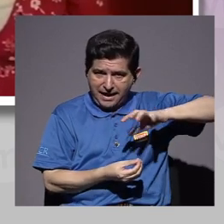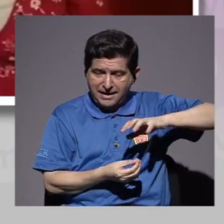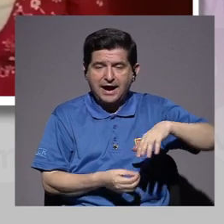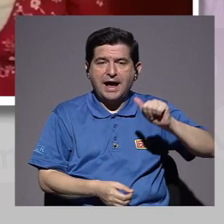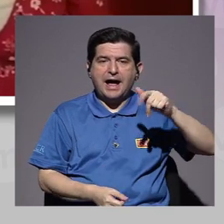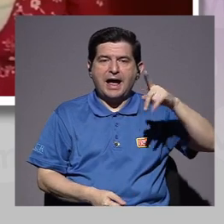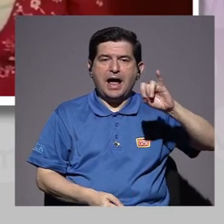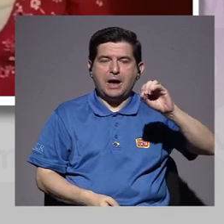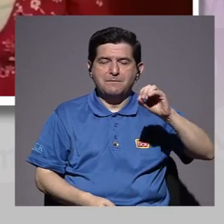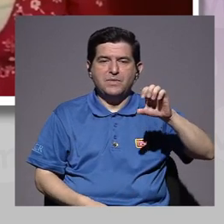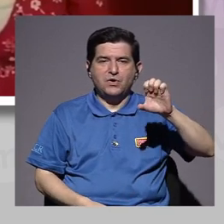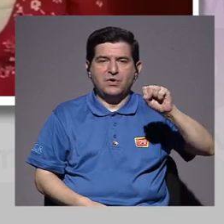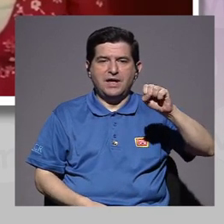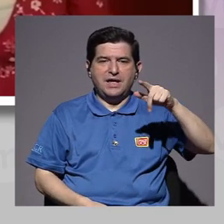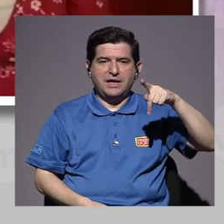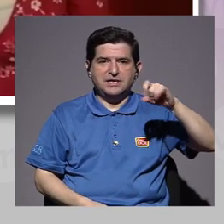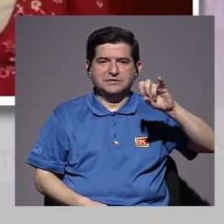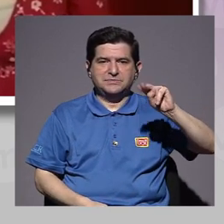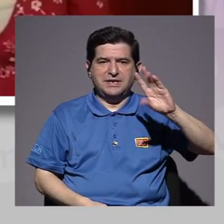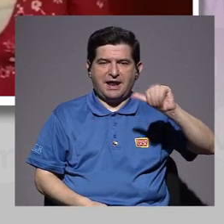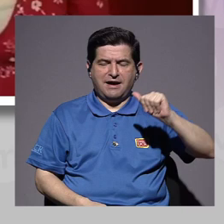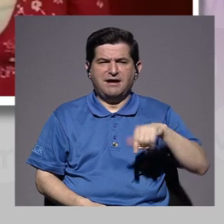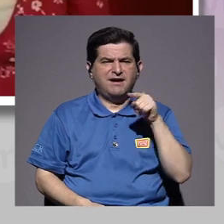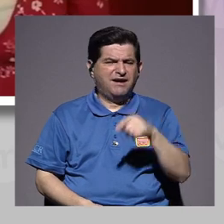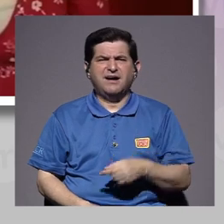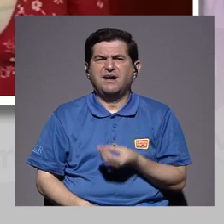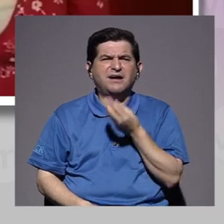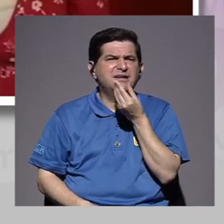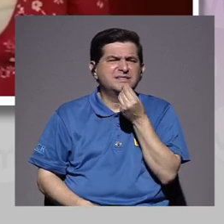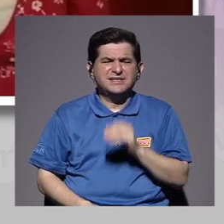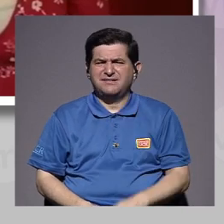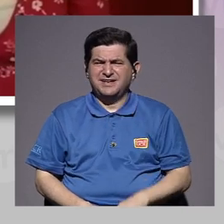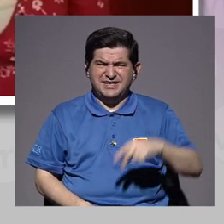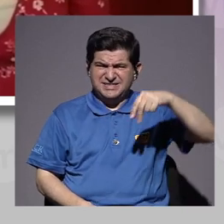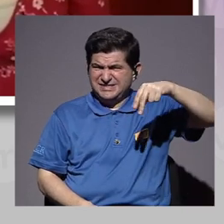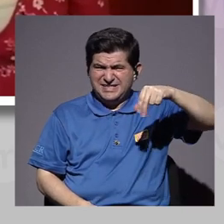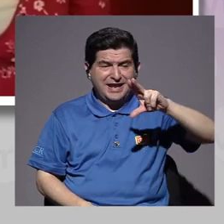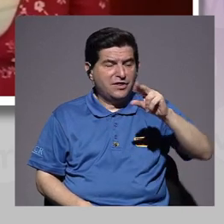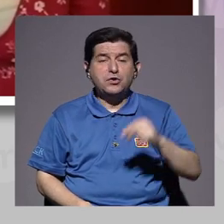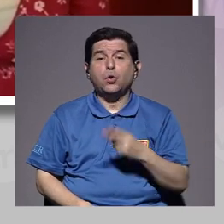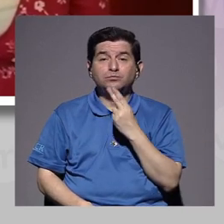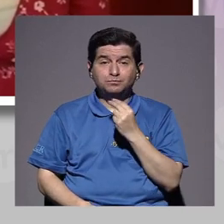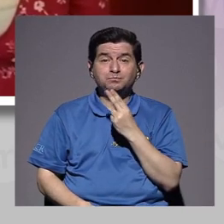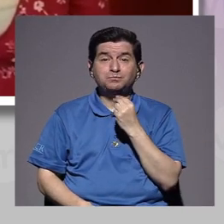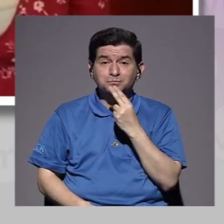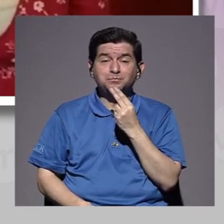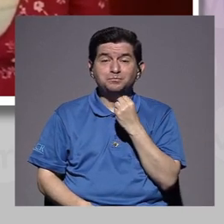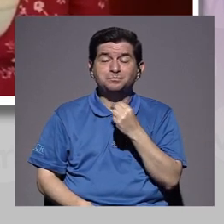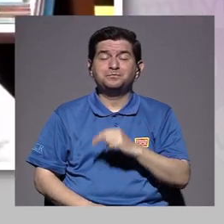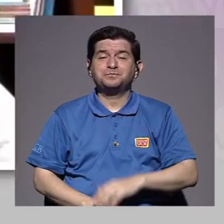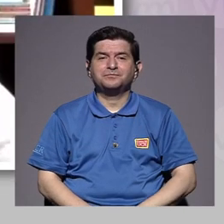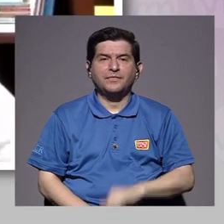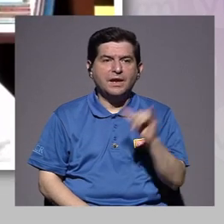naranja, apio, espinaca y no va a saber salado ni a comida, va a saber dulce.